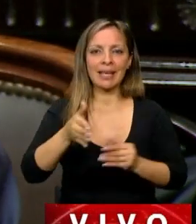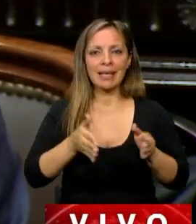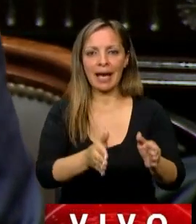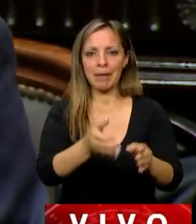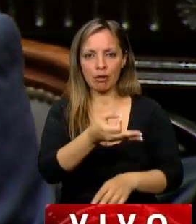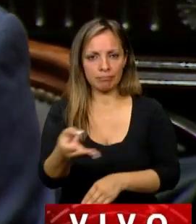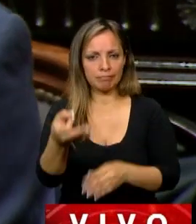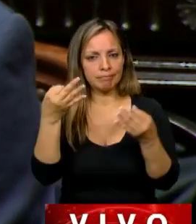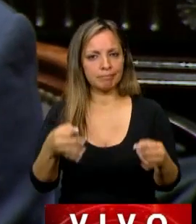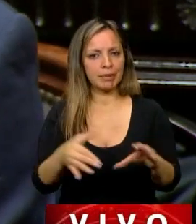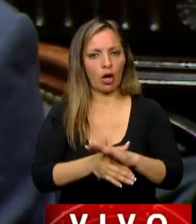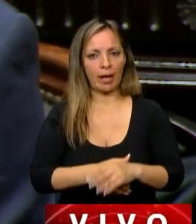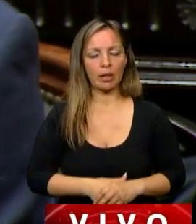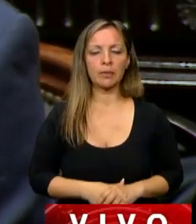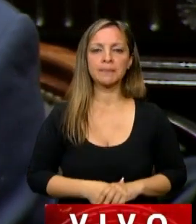camino que hay que seguir.